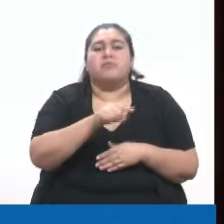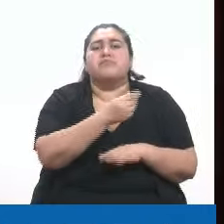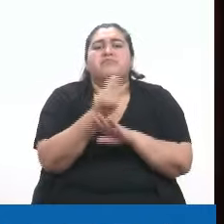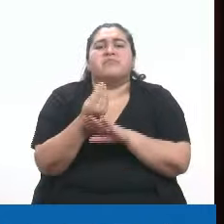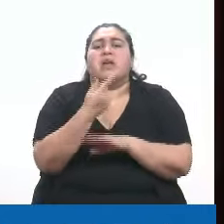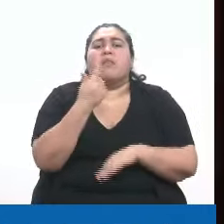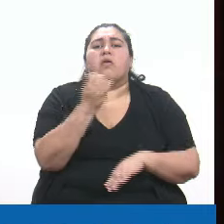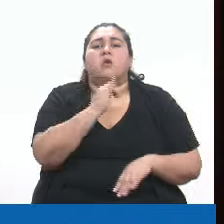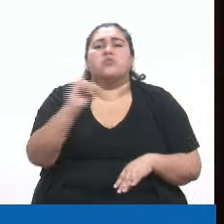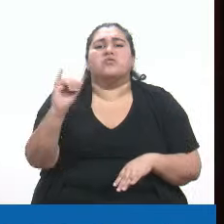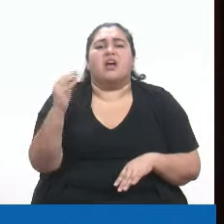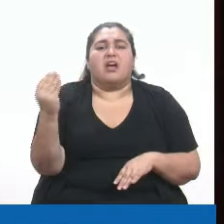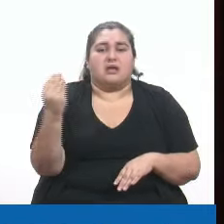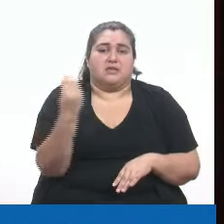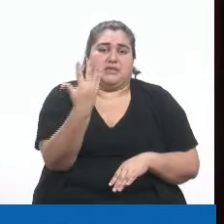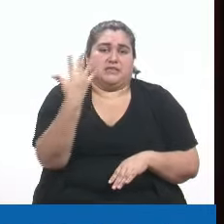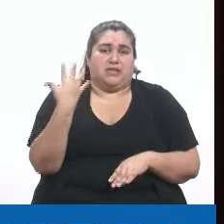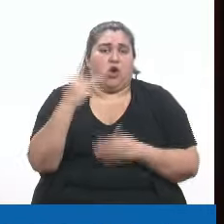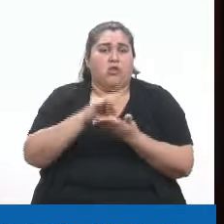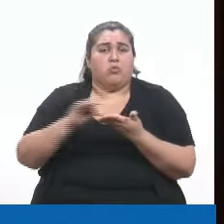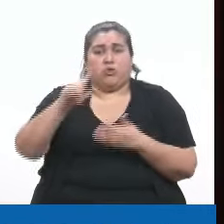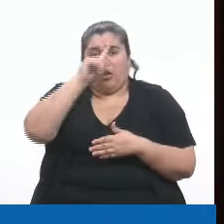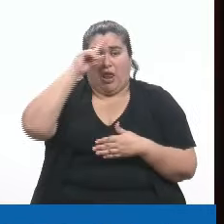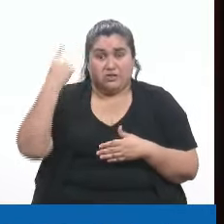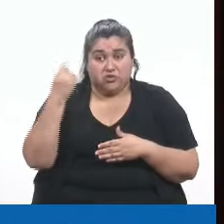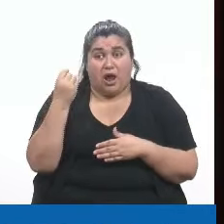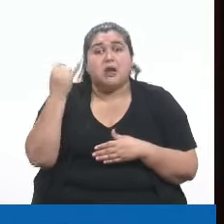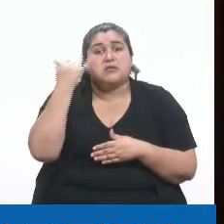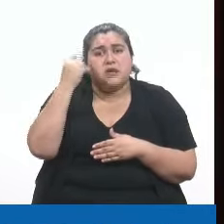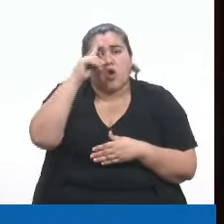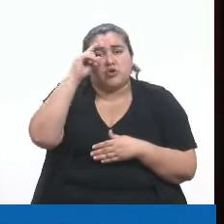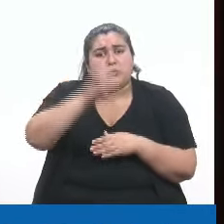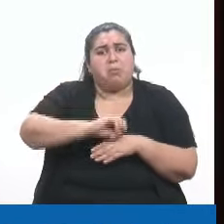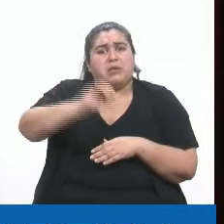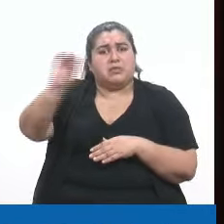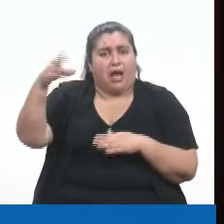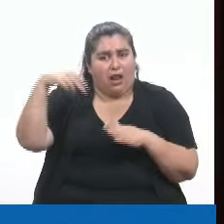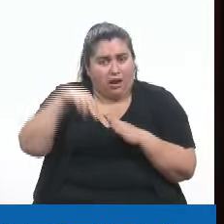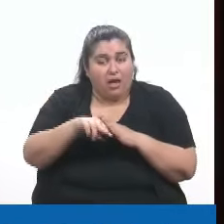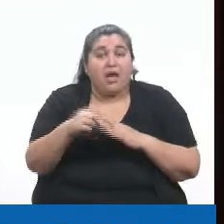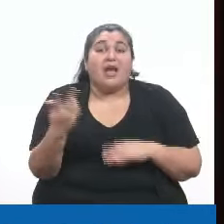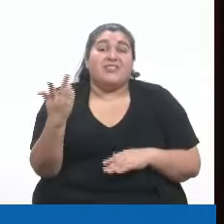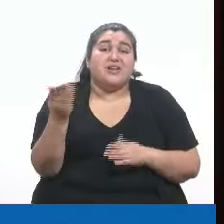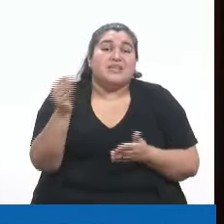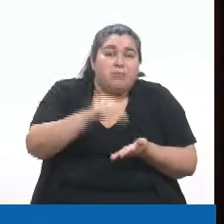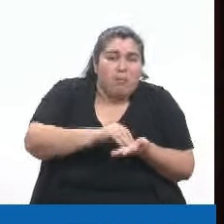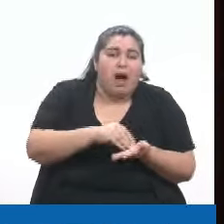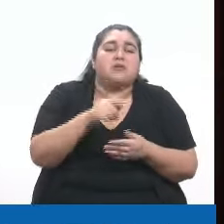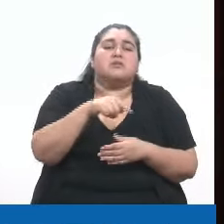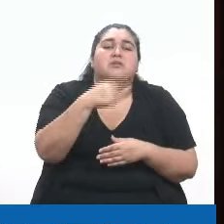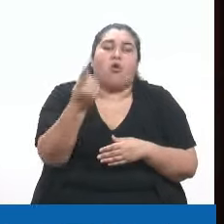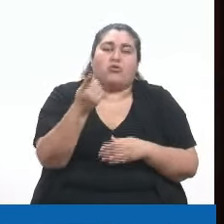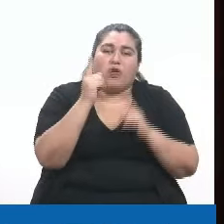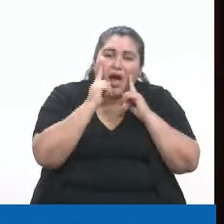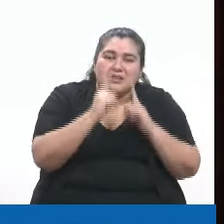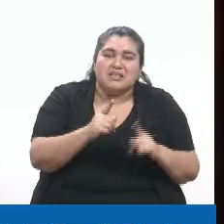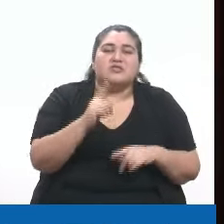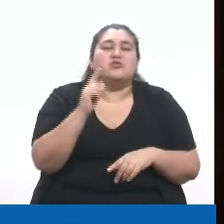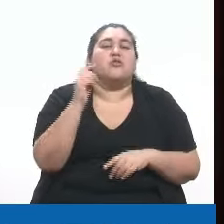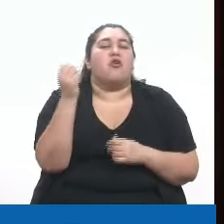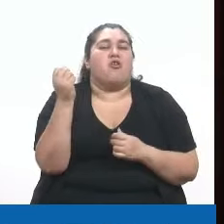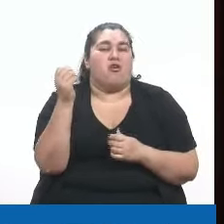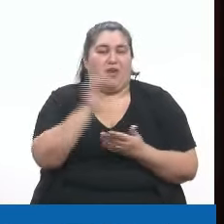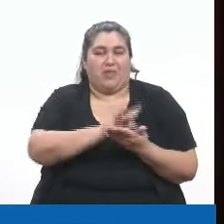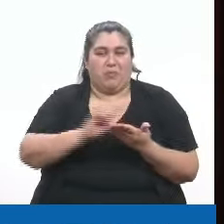que había cinco diputados nacionales hospitalizados tres más atendidos por la sala de salud de